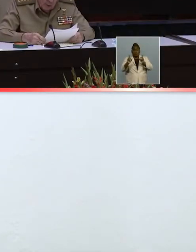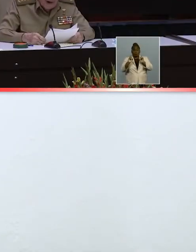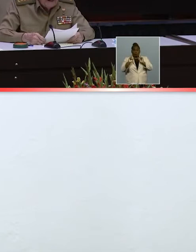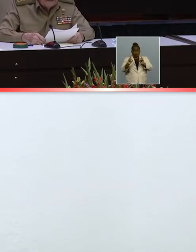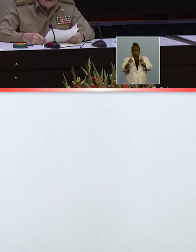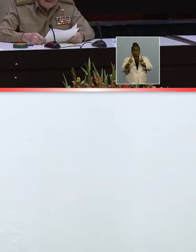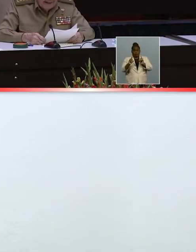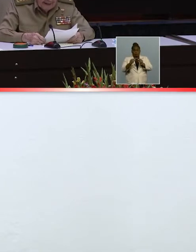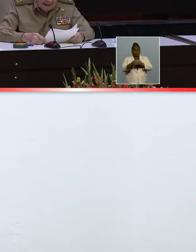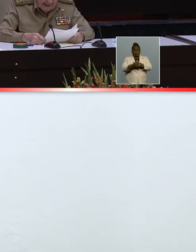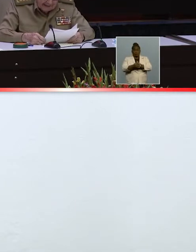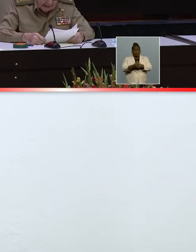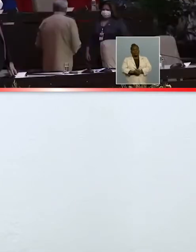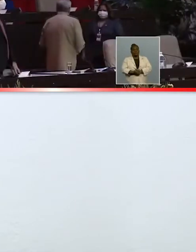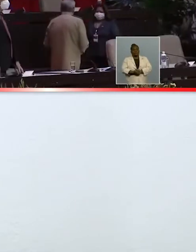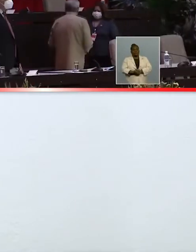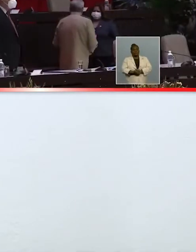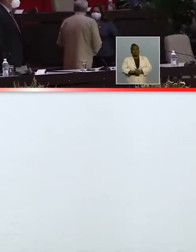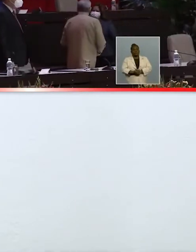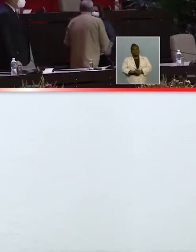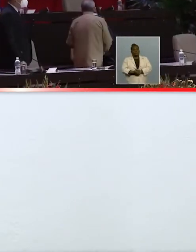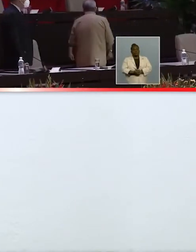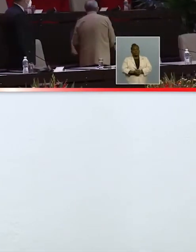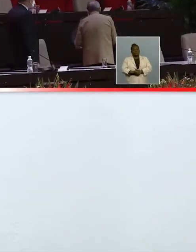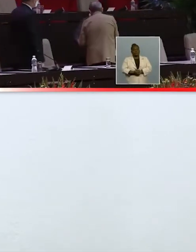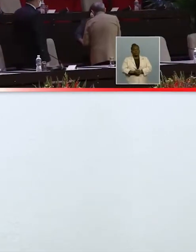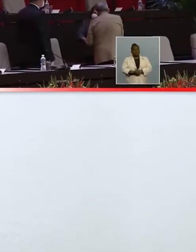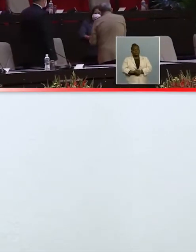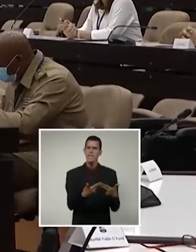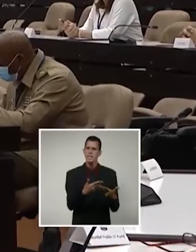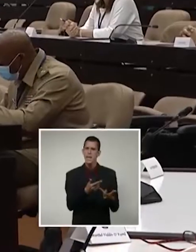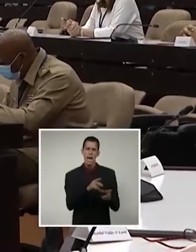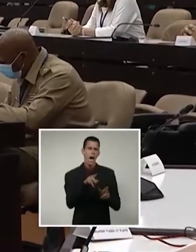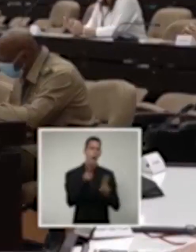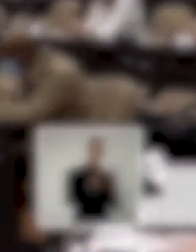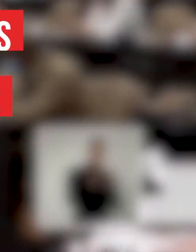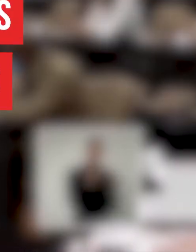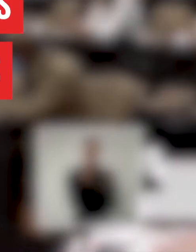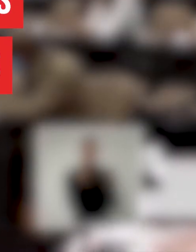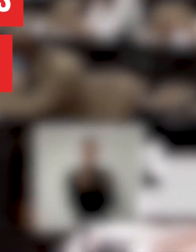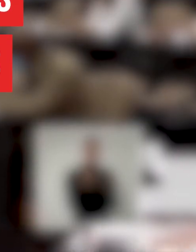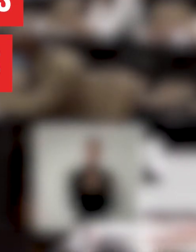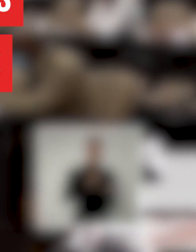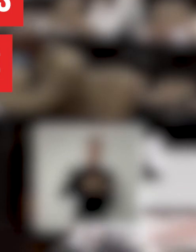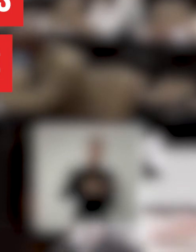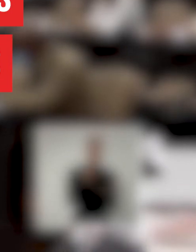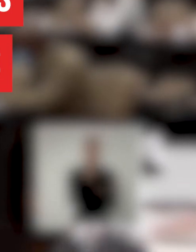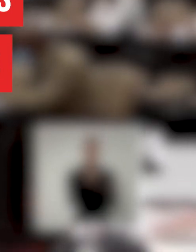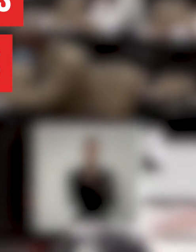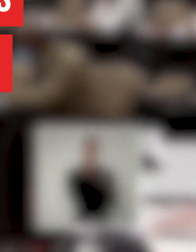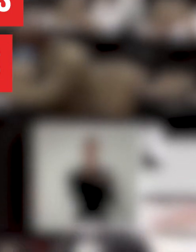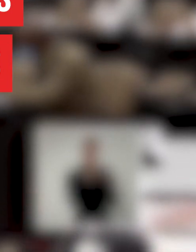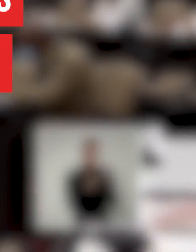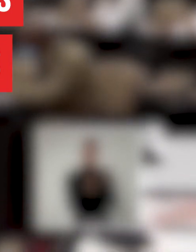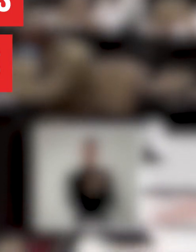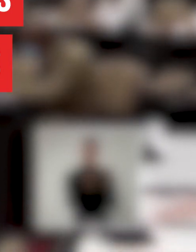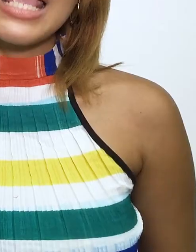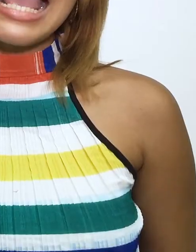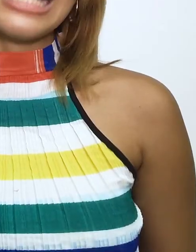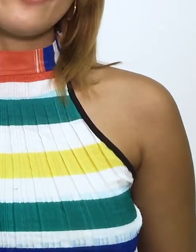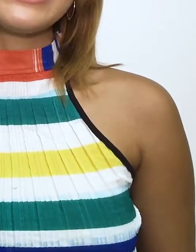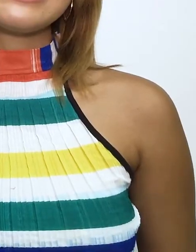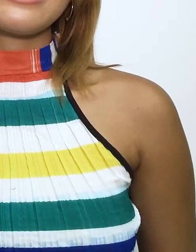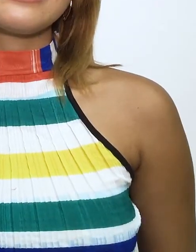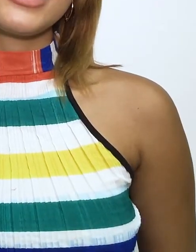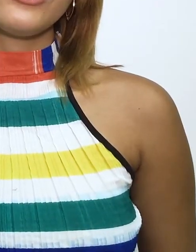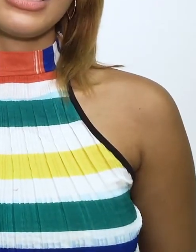pleno del nuevo Comité Central, cuyos miembros habían sido elegidos el día anterior tras la votación por los delegados del Congreso.